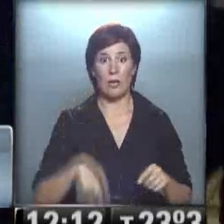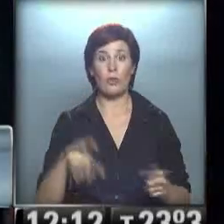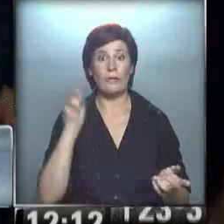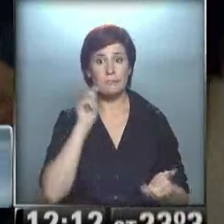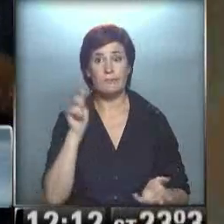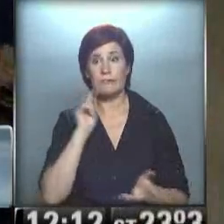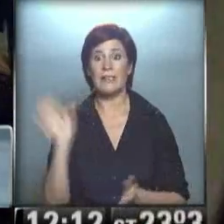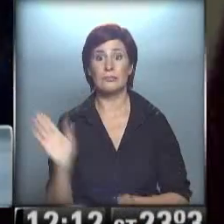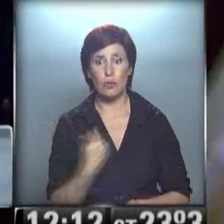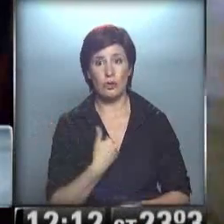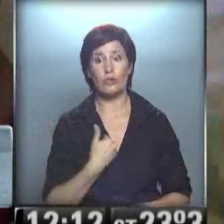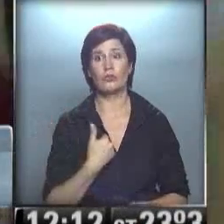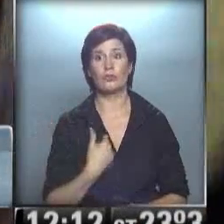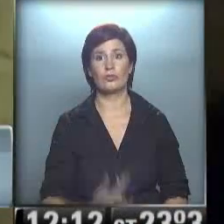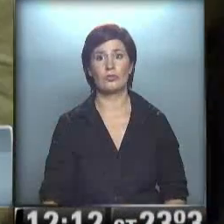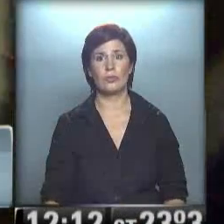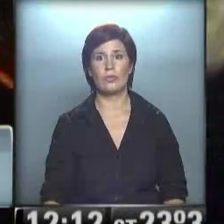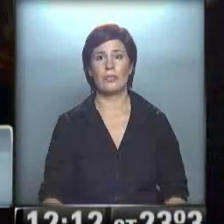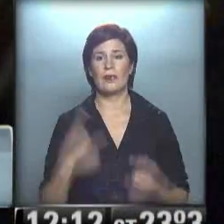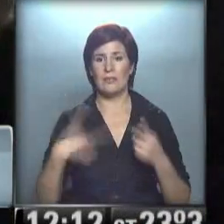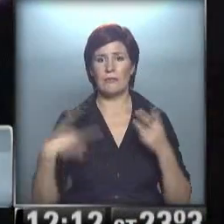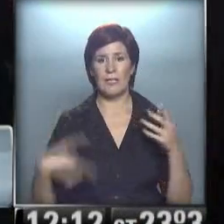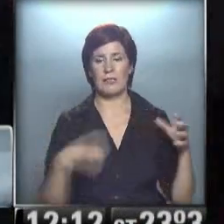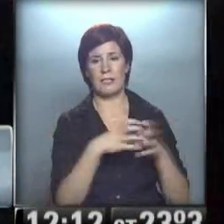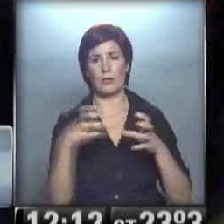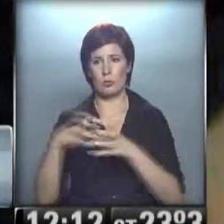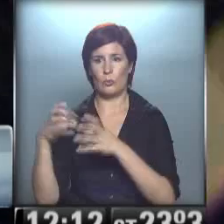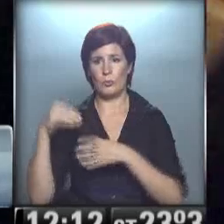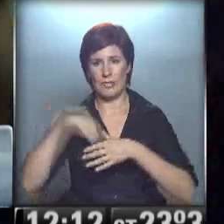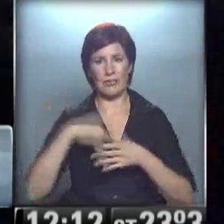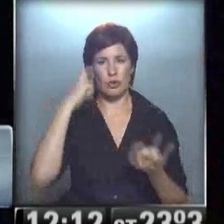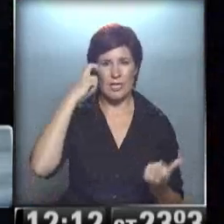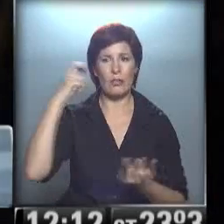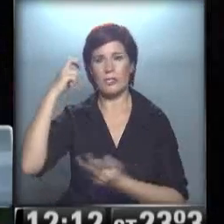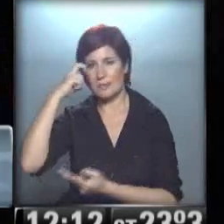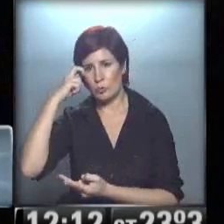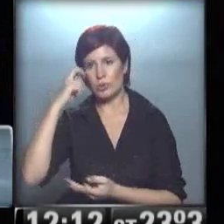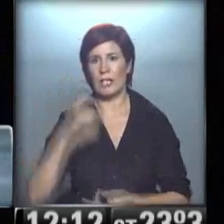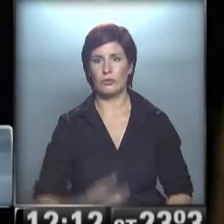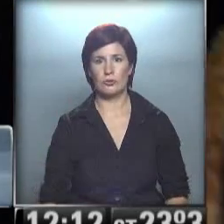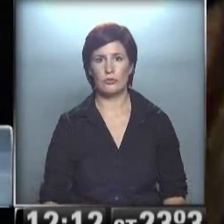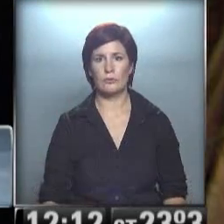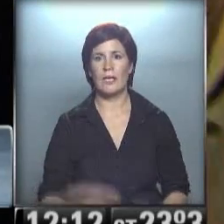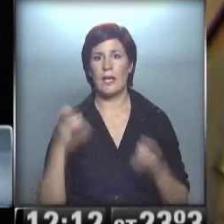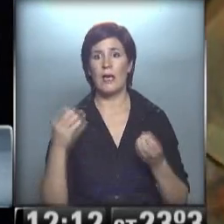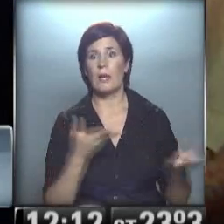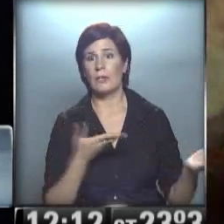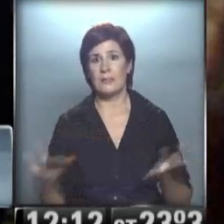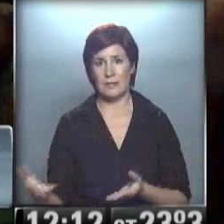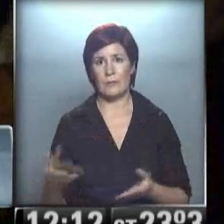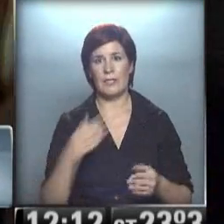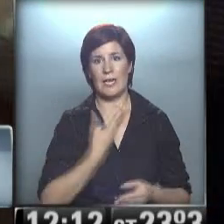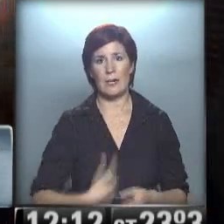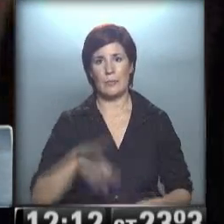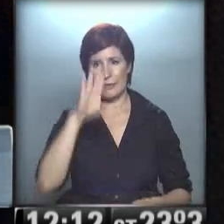uno de ellos, las diferentes comisiones bicamerales que tienen por objetivo recibir a la Presidenta de la Nación antes de su ingreso